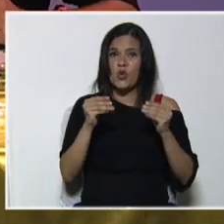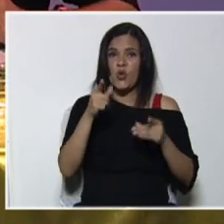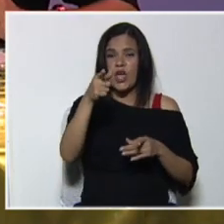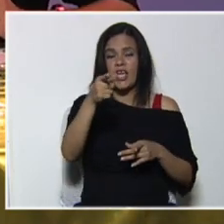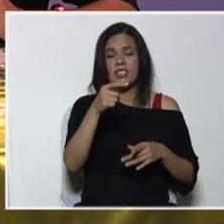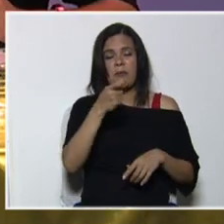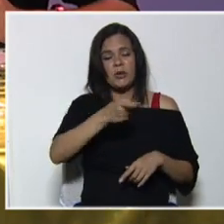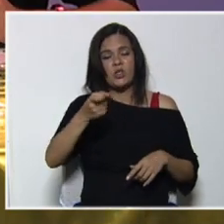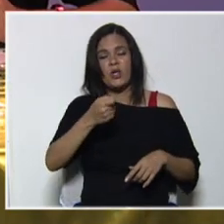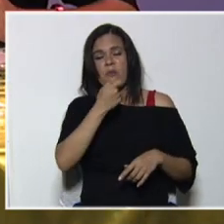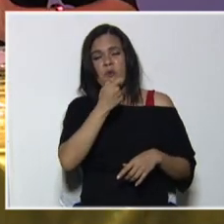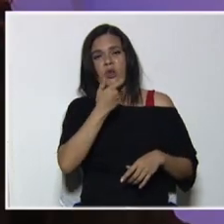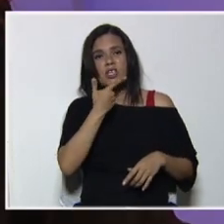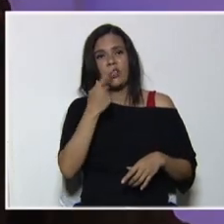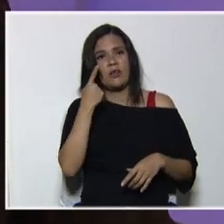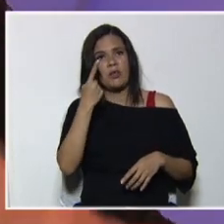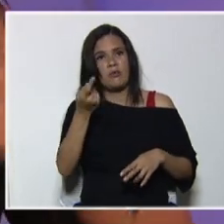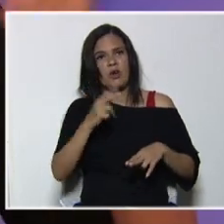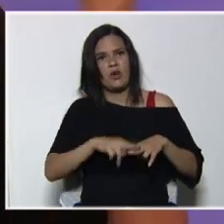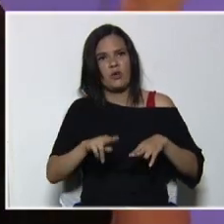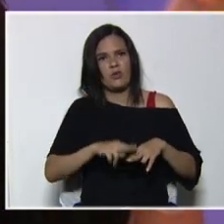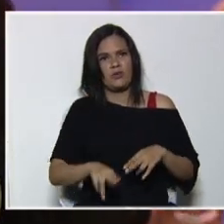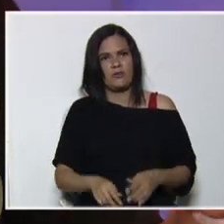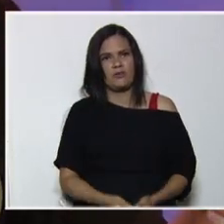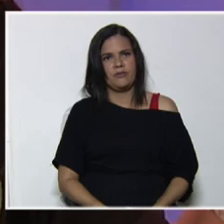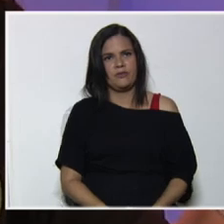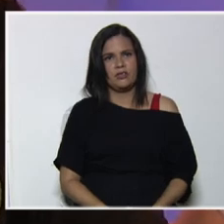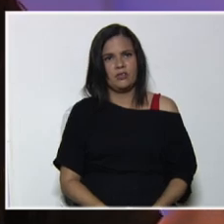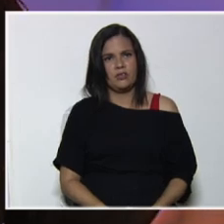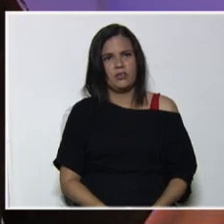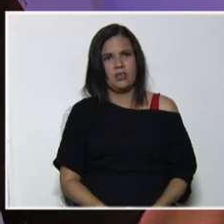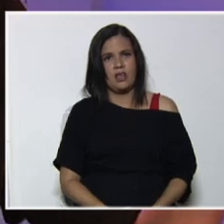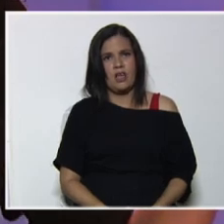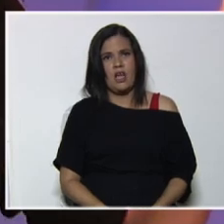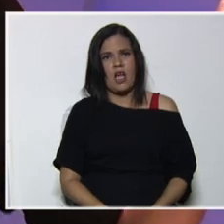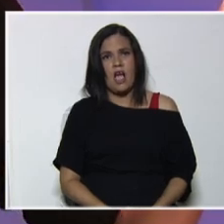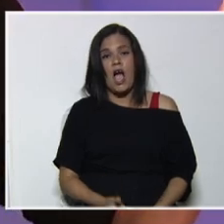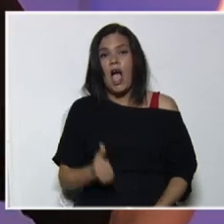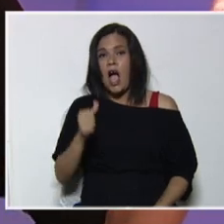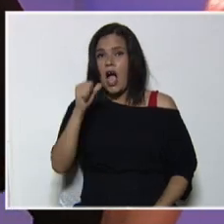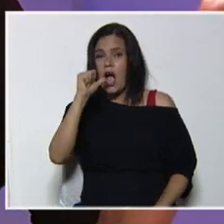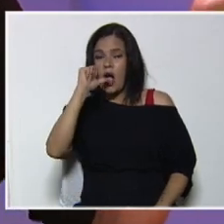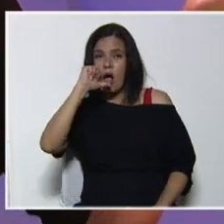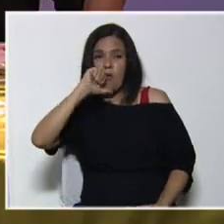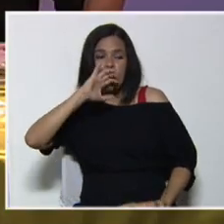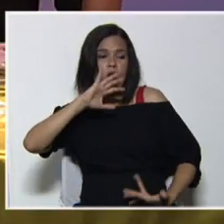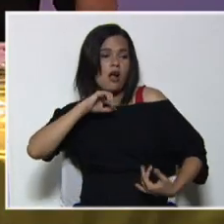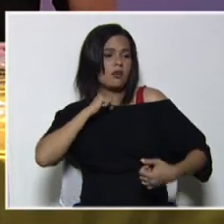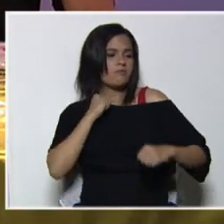bonita que nos está viendo. Para todos los niños. Agua que corriendo va,